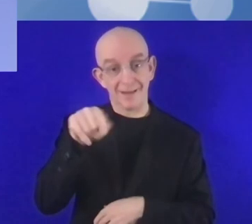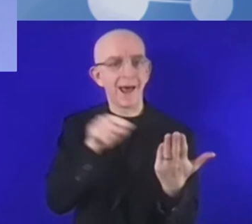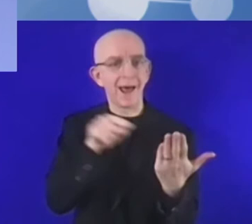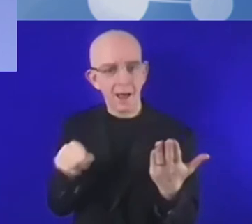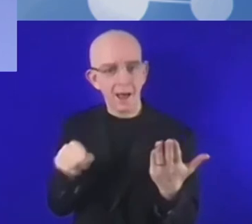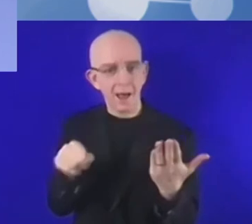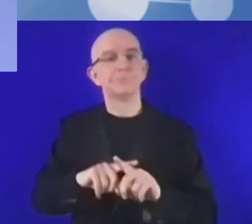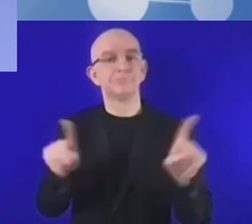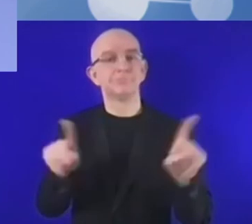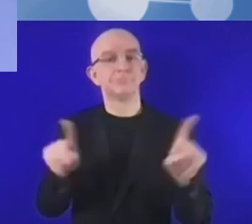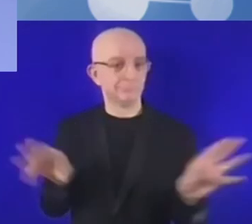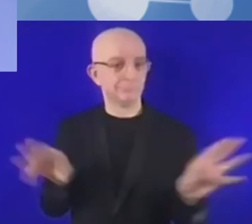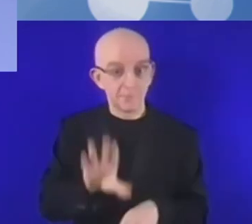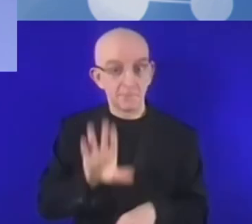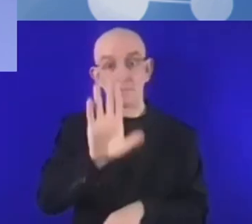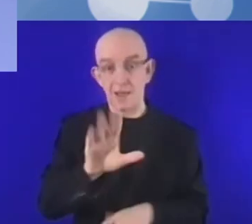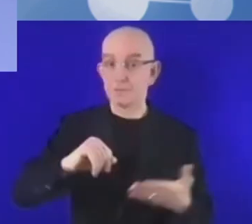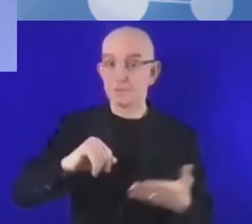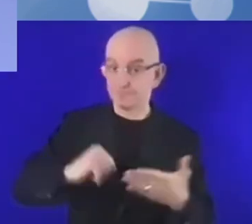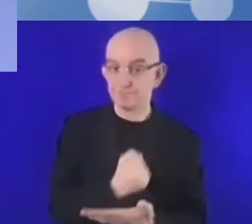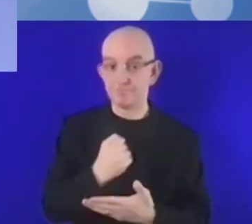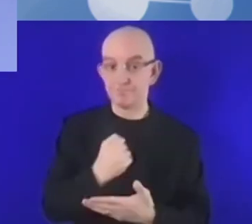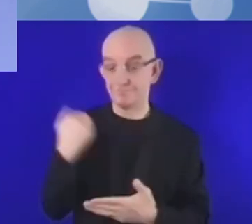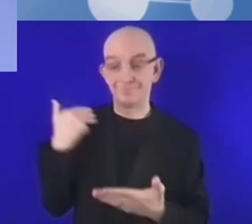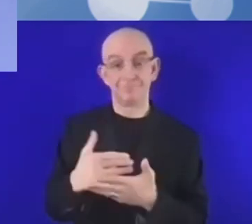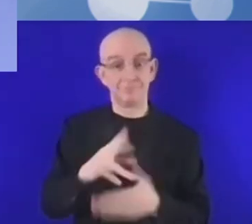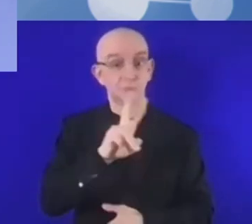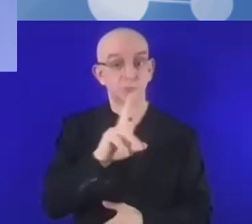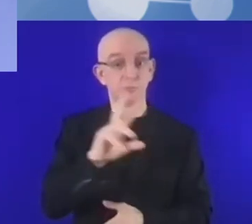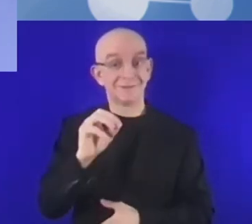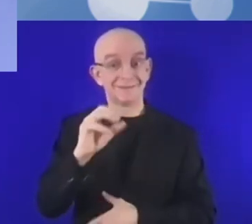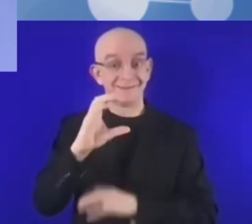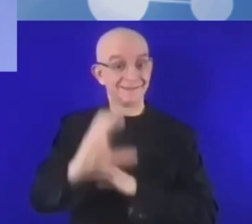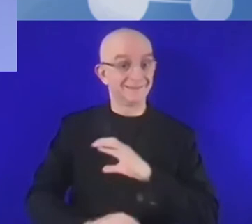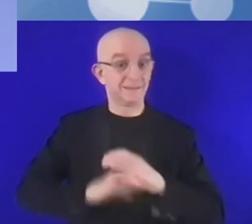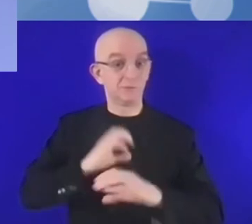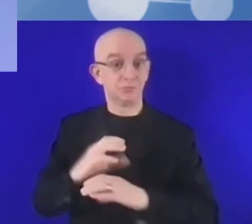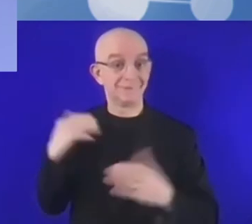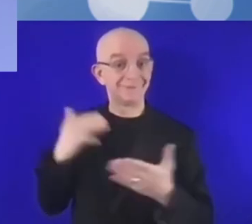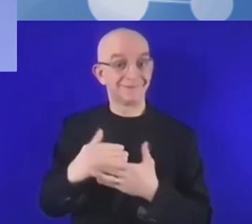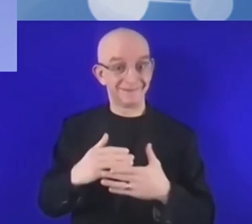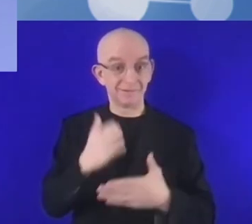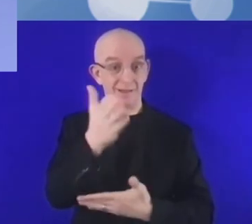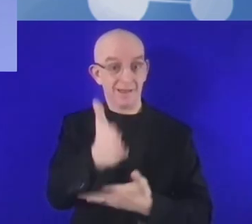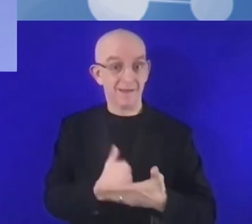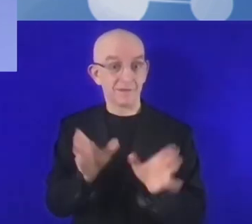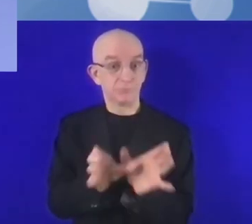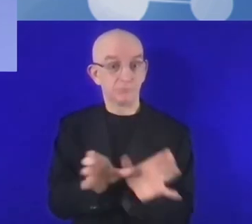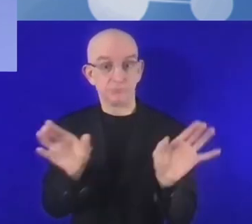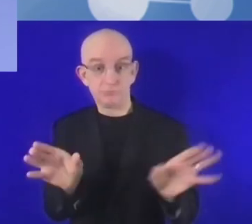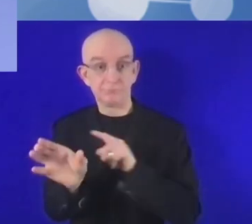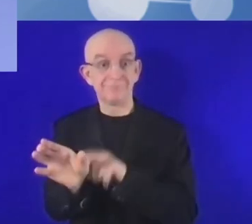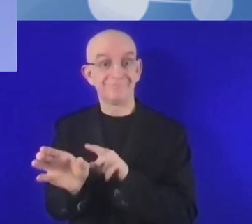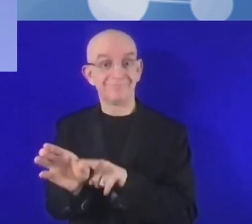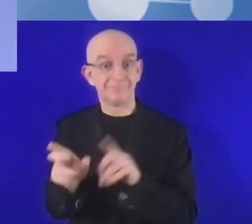sacar conclusiones sobre la calidad de la música con la que tenemos que ver. En el siglo XX